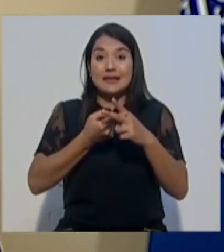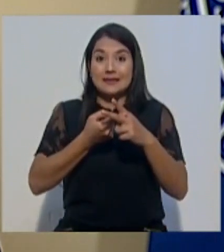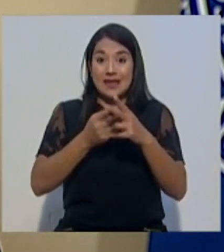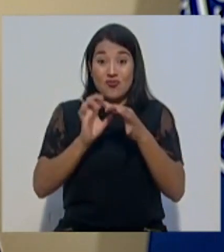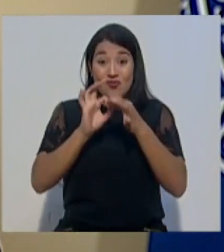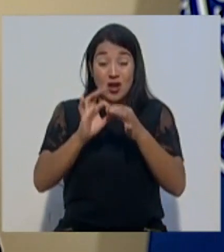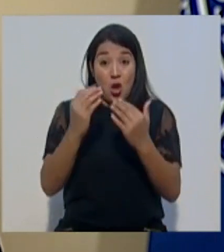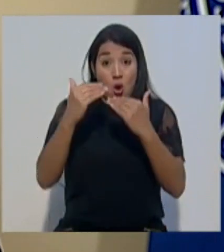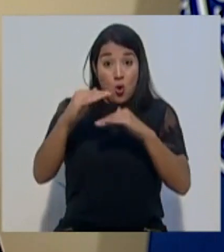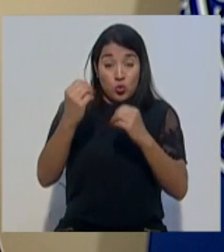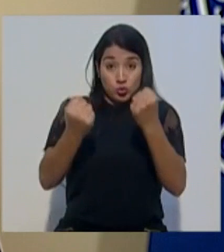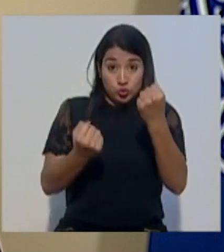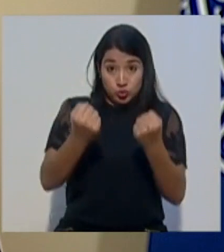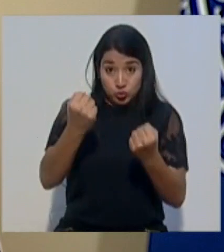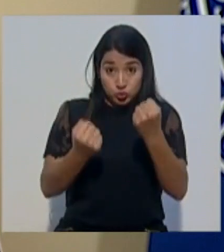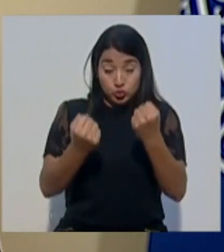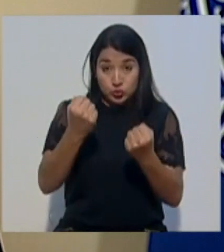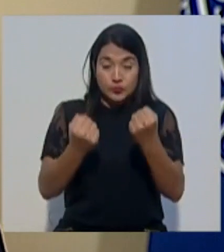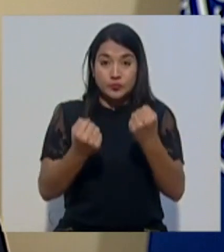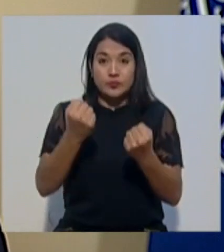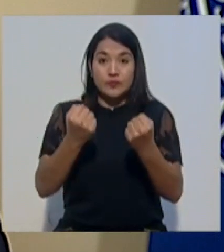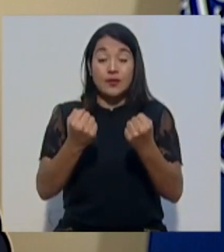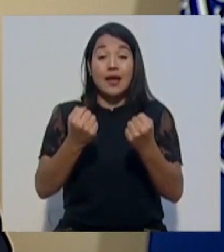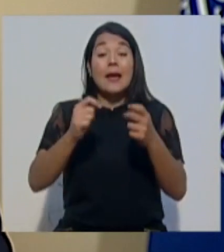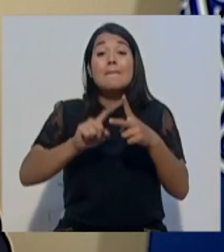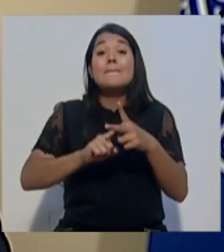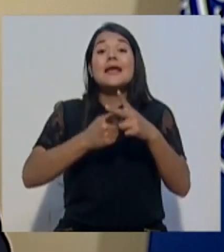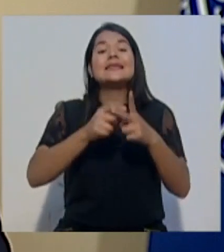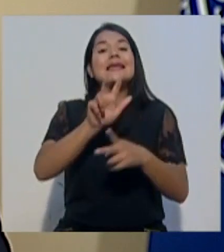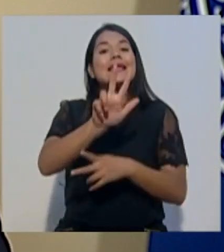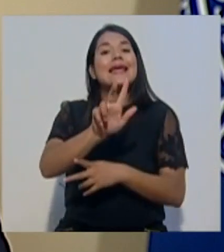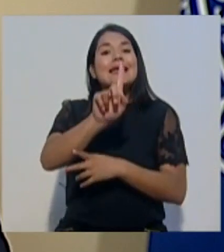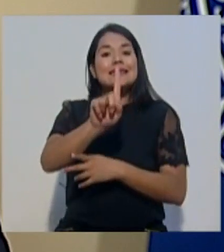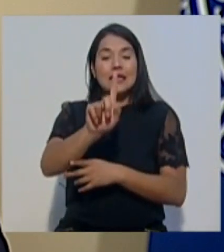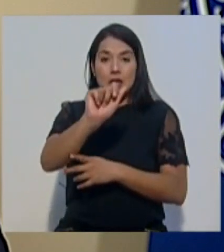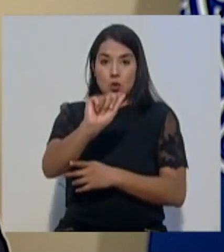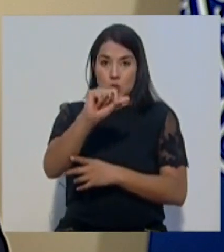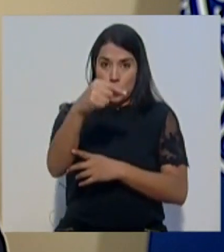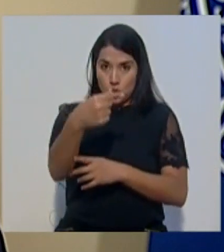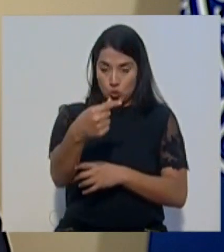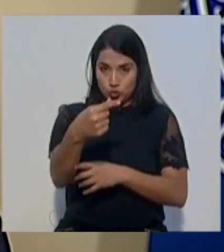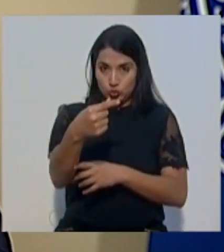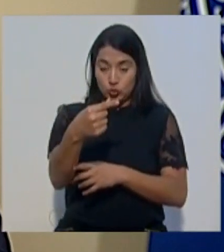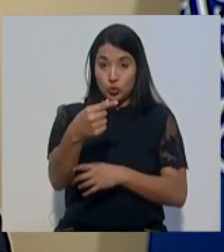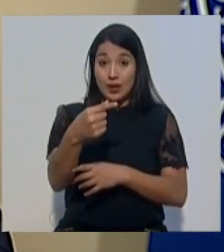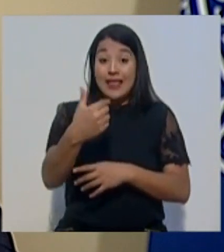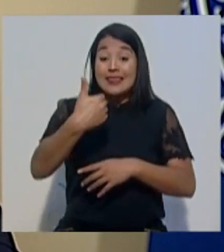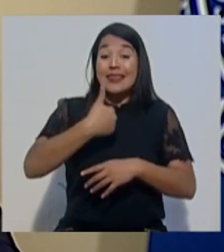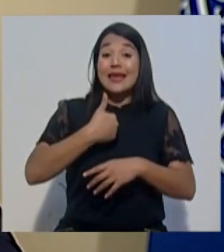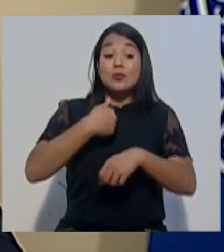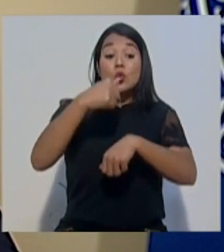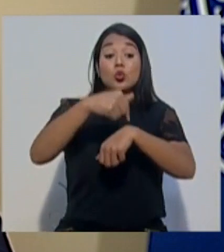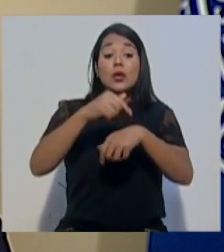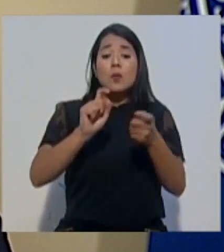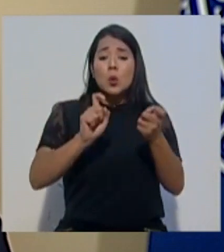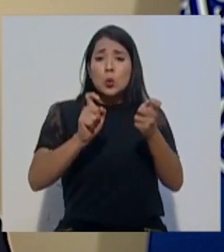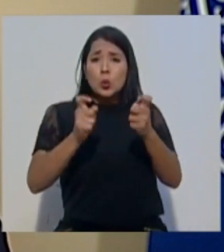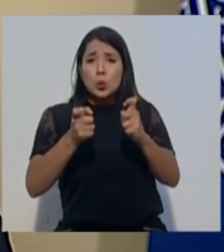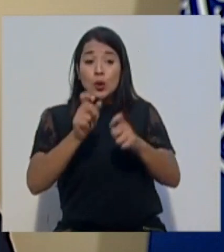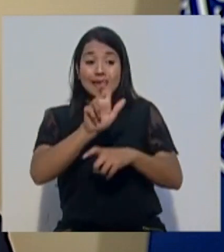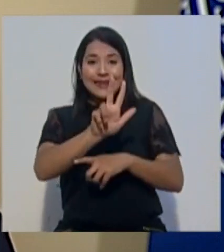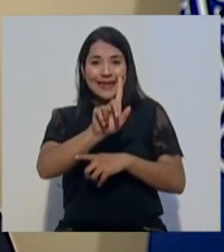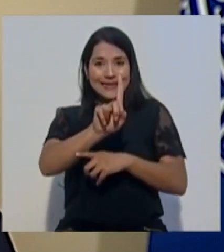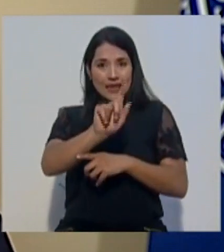de restricción vehicular en esta condición a partir del 31 de agosto. Tendremos un periodo de transición de esa